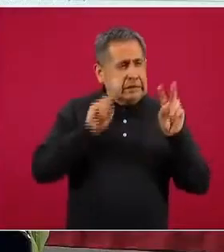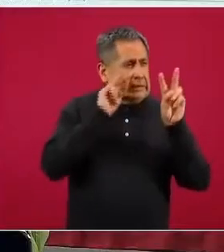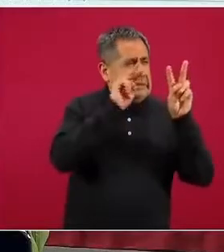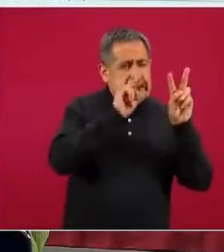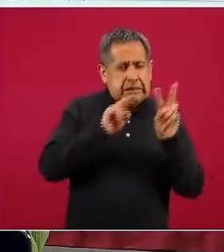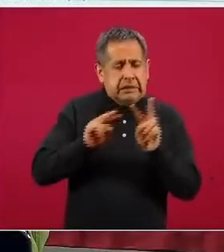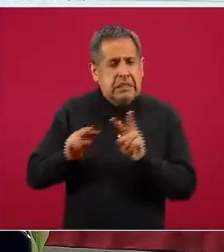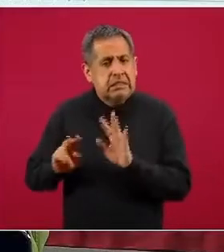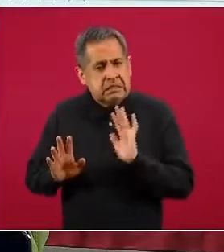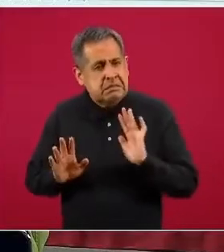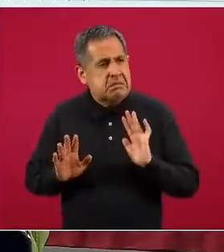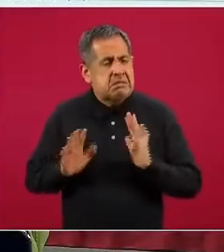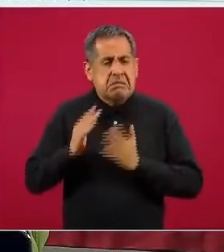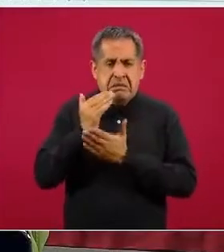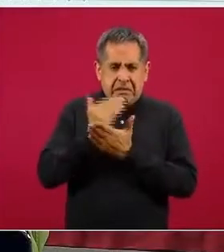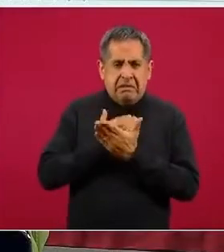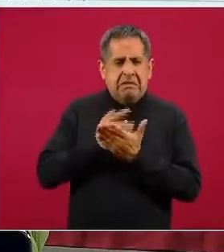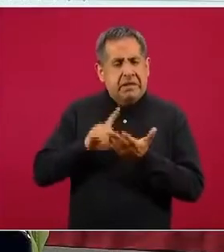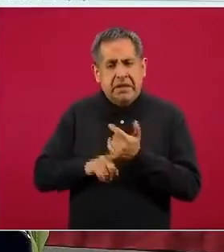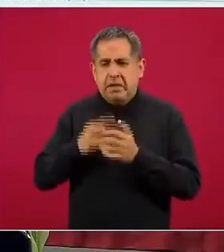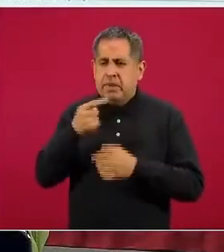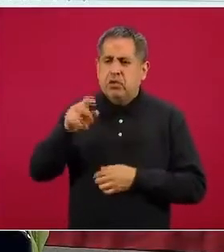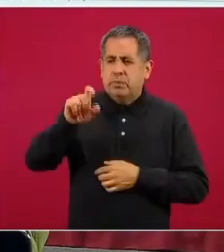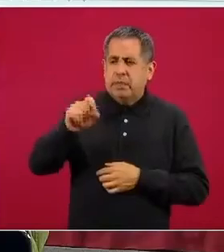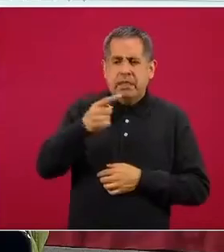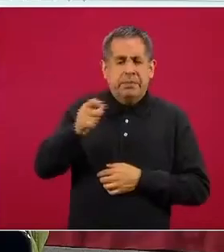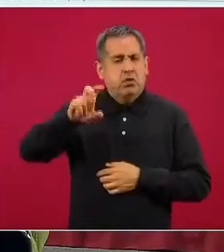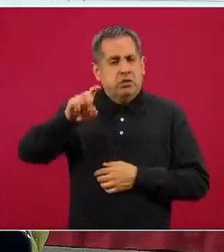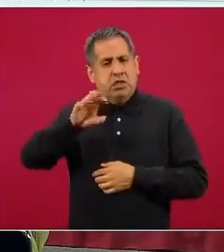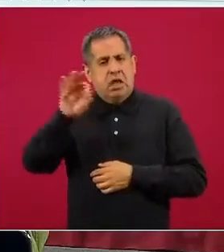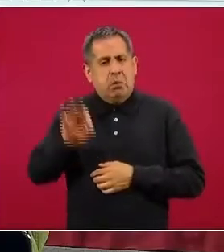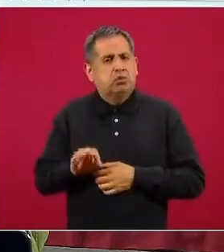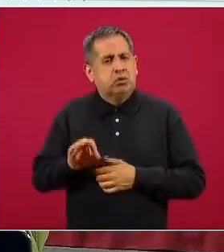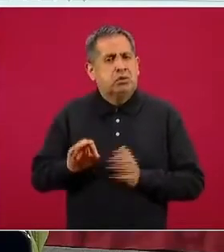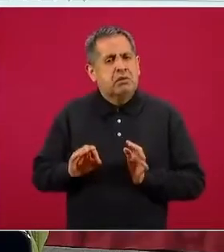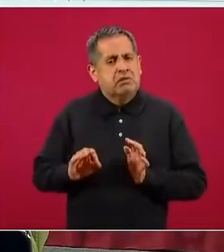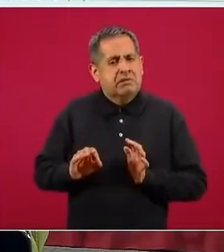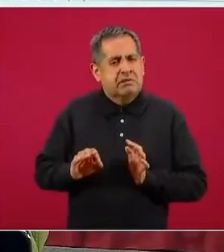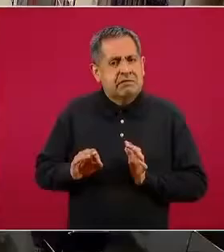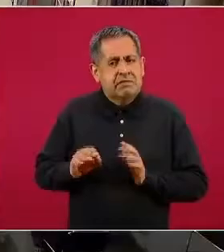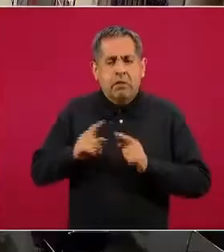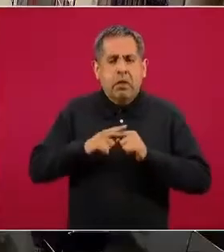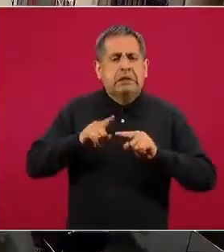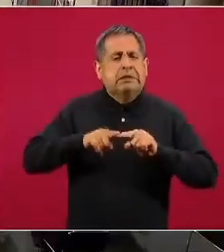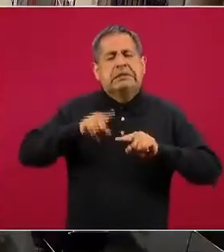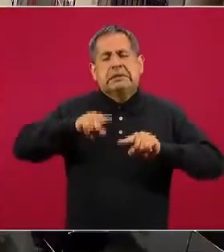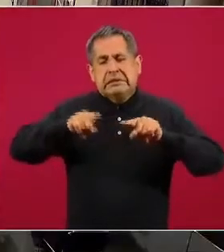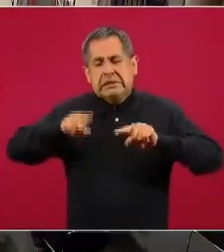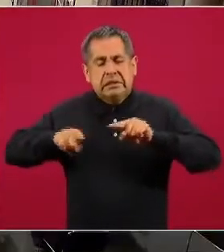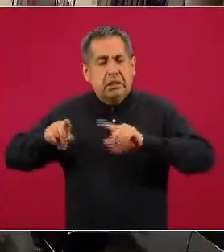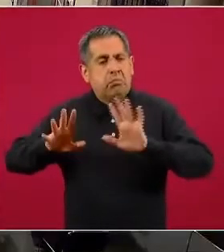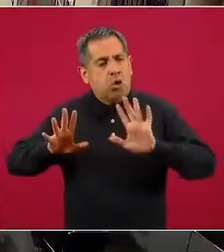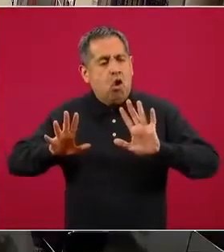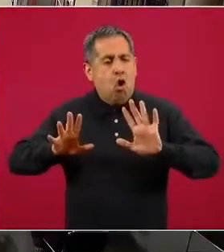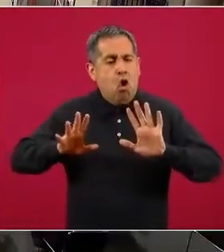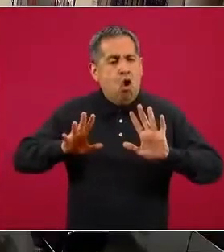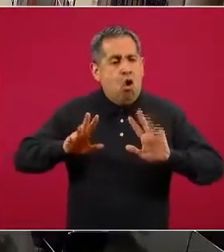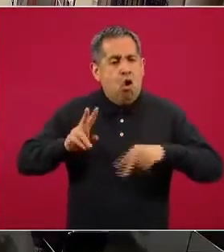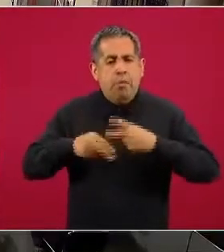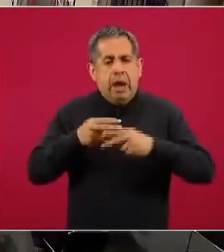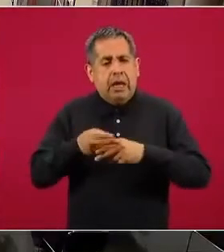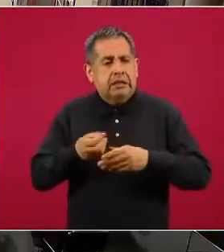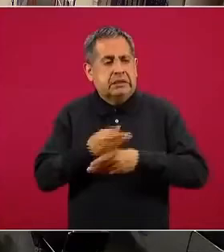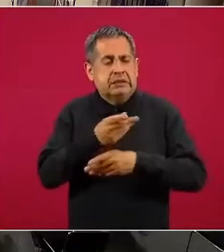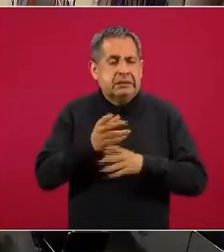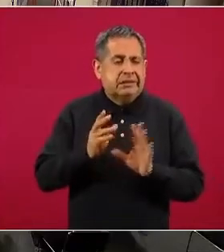alcanzamos a observar, se mantiene entre el menos 20 y el menos 30%, con fluctuaciones, pero una ligera tendencia